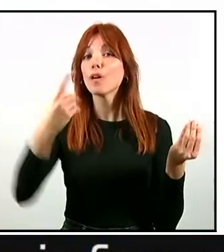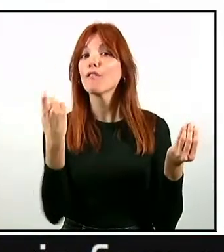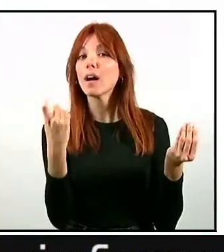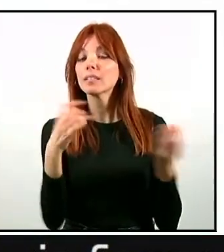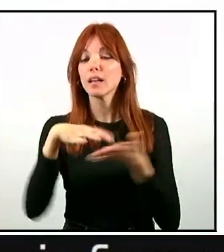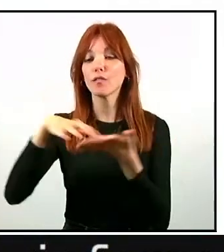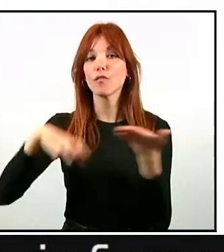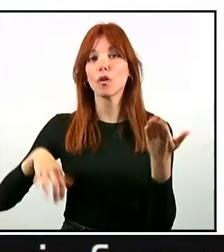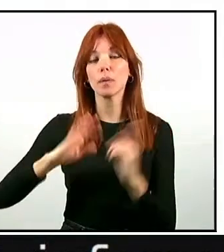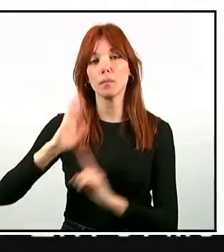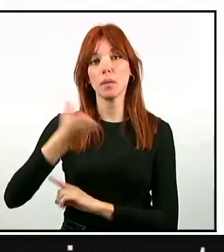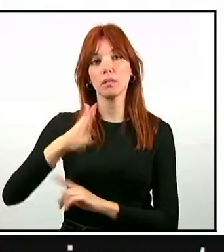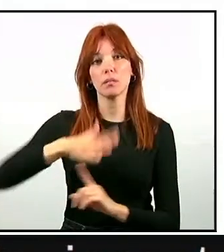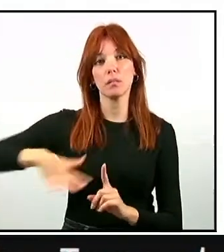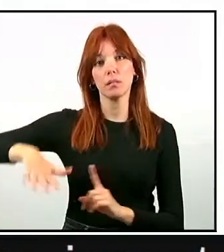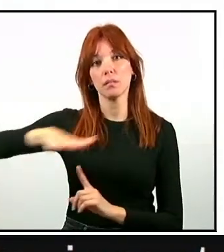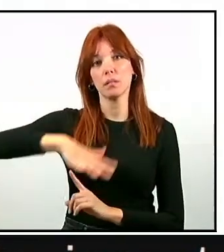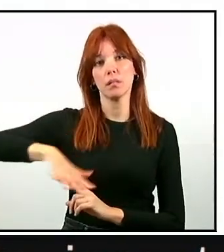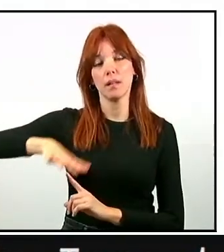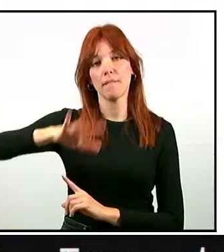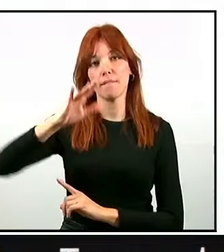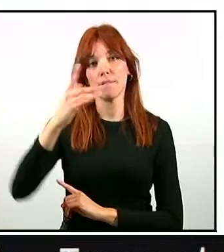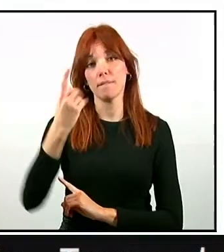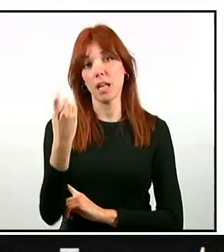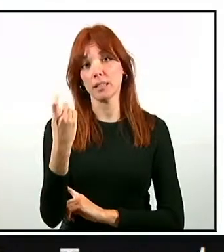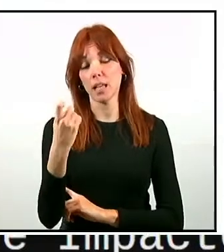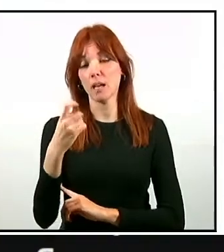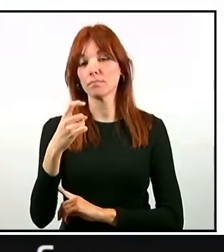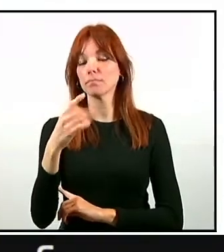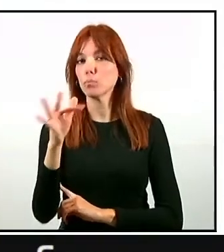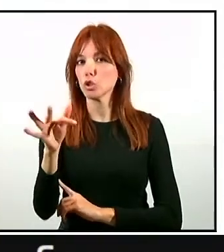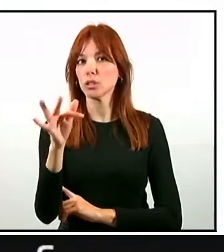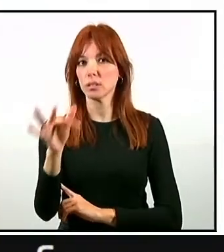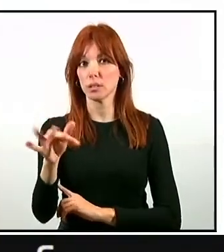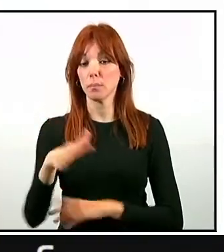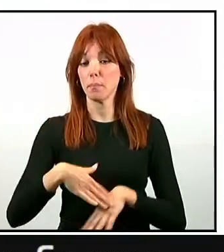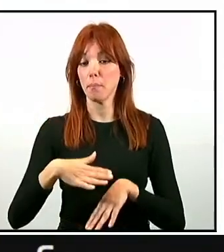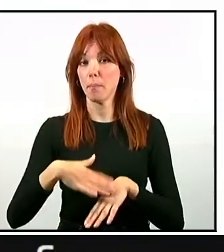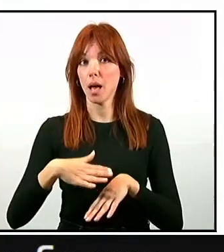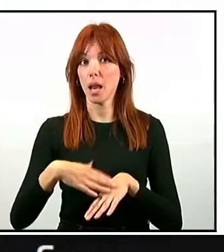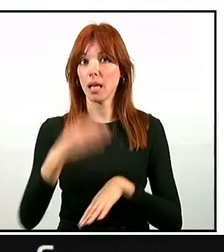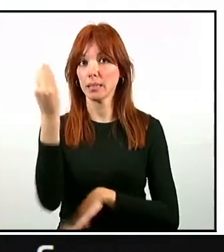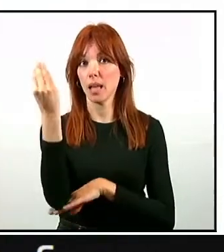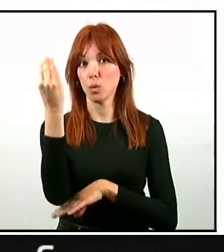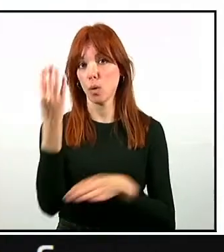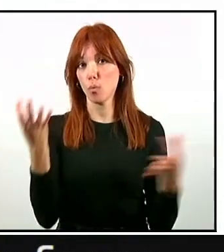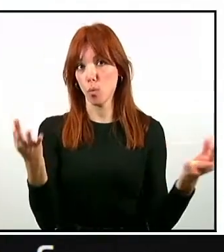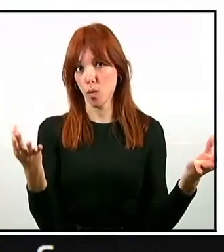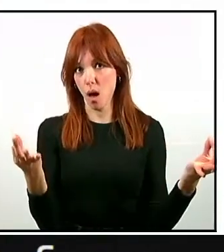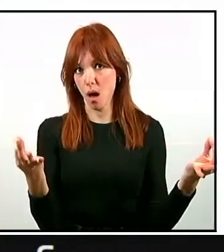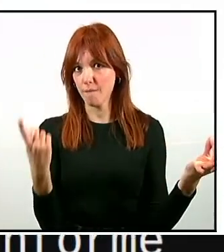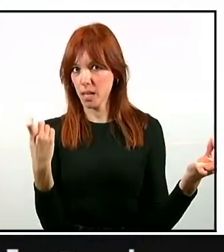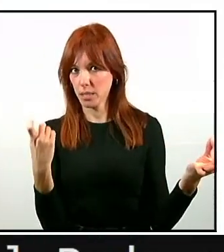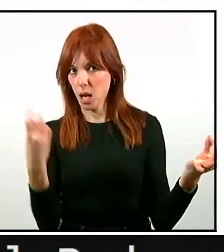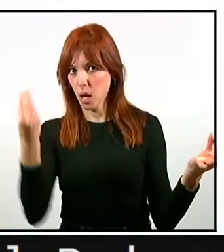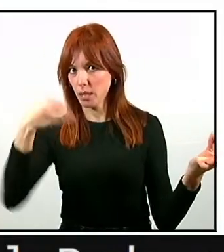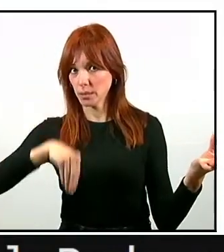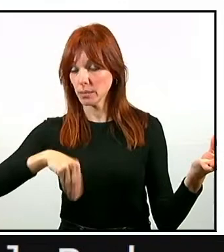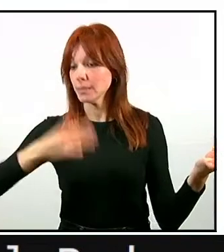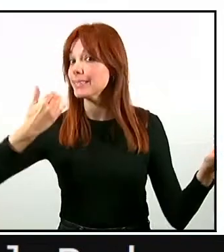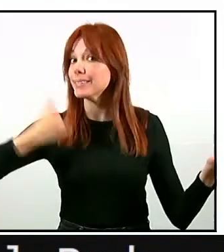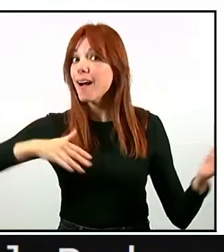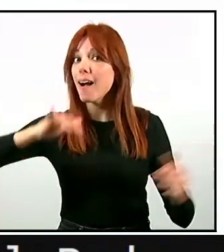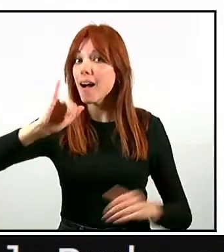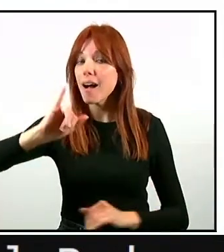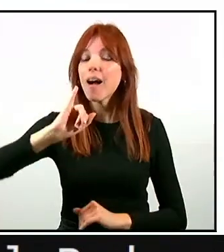informe de impacto ambiental abreviado en este caso, el informe favorable era para la gran estatua del Buda. A partir de hoy esa gran estatua